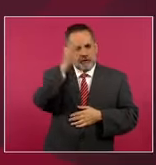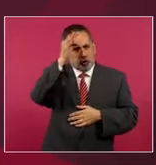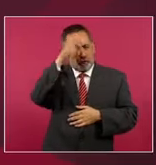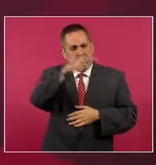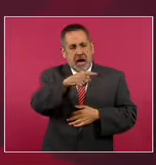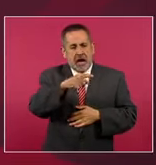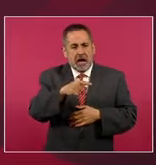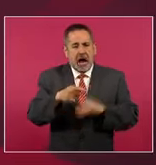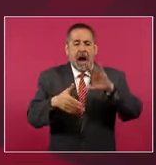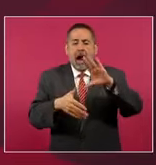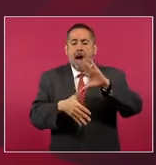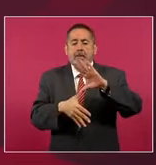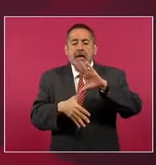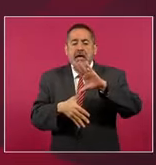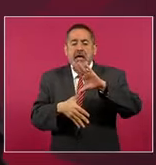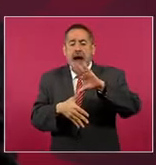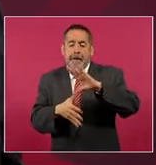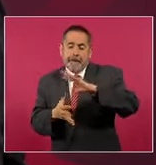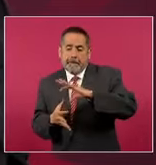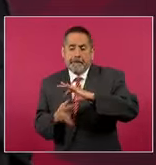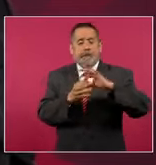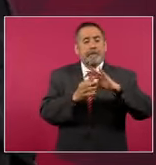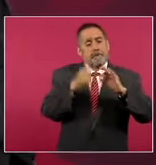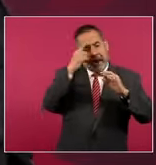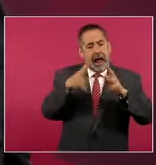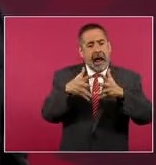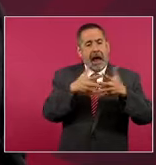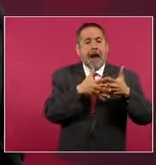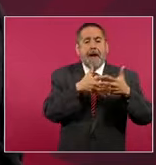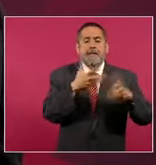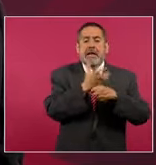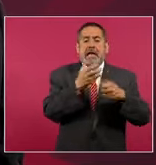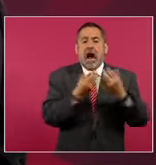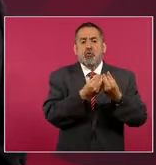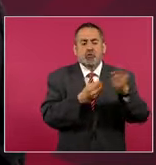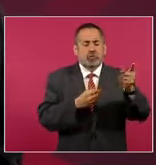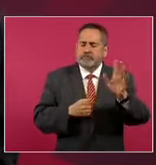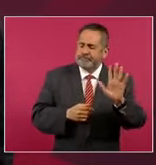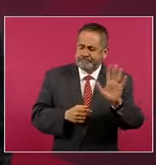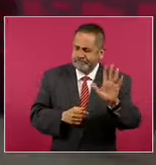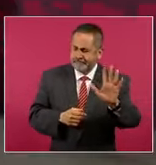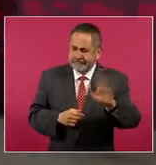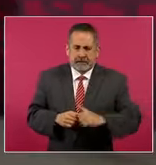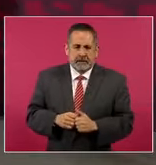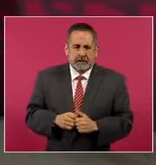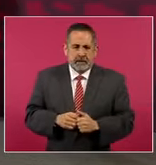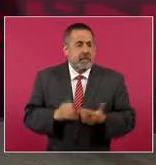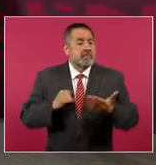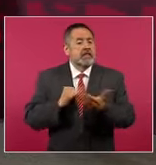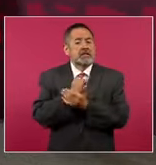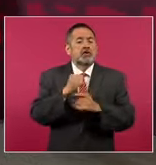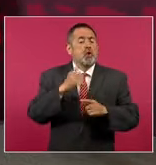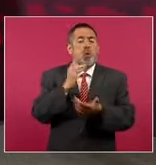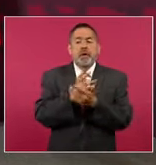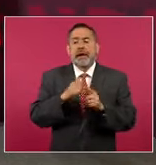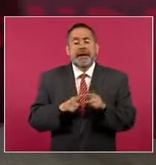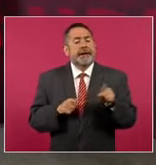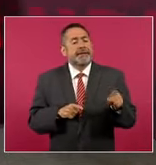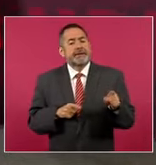Monroe, ya no la decisión de